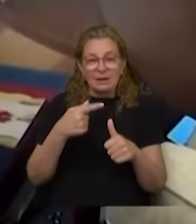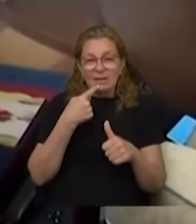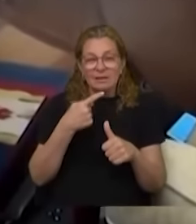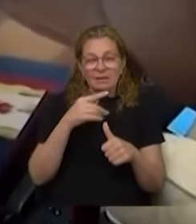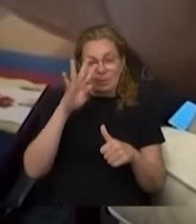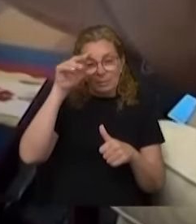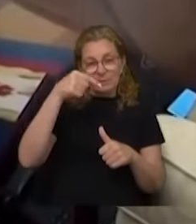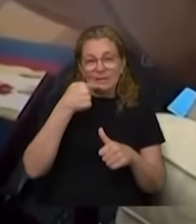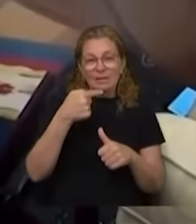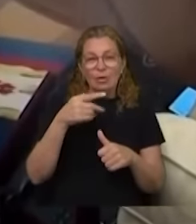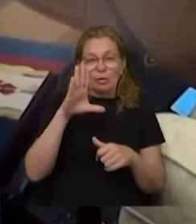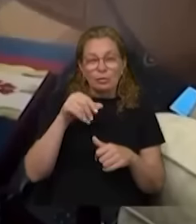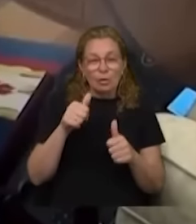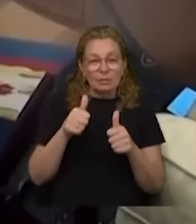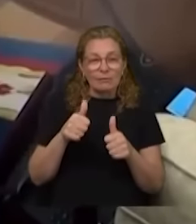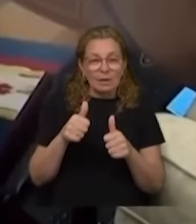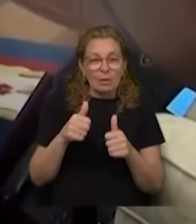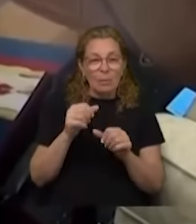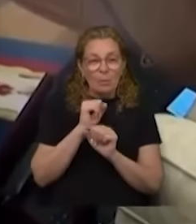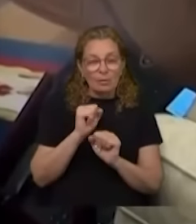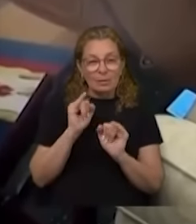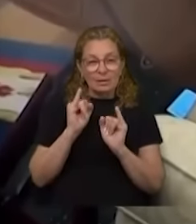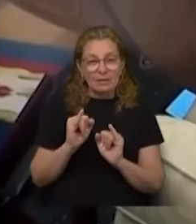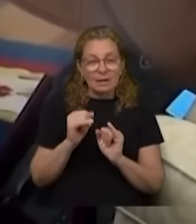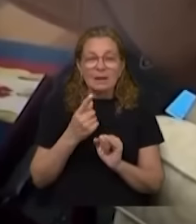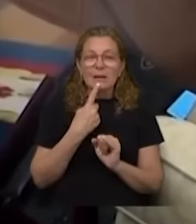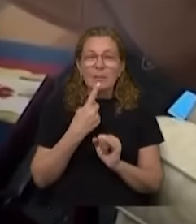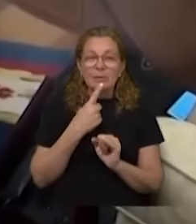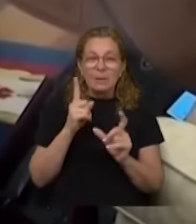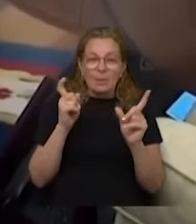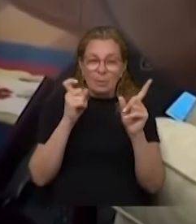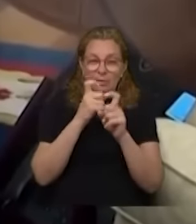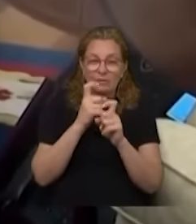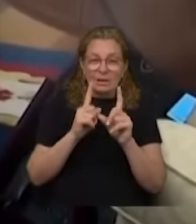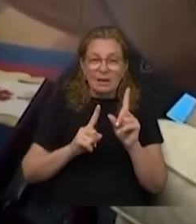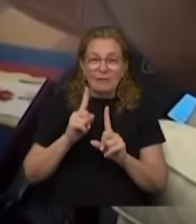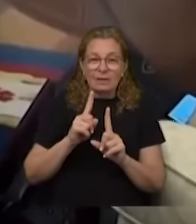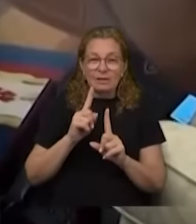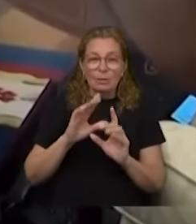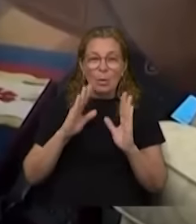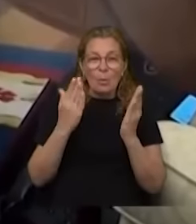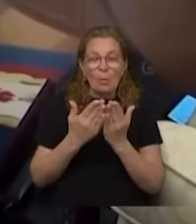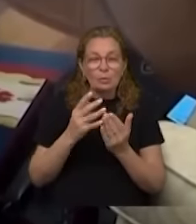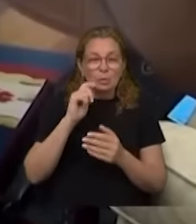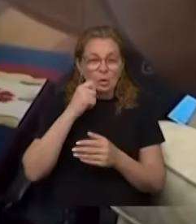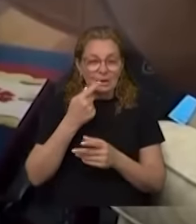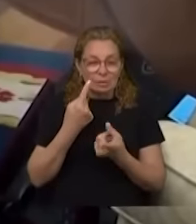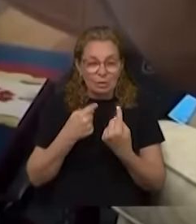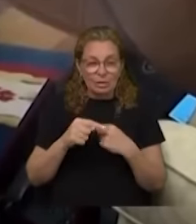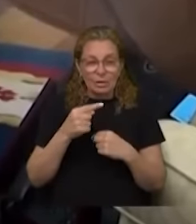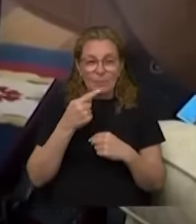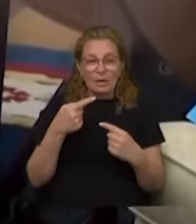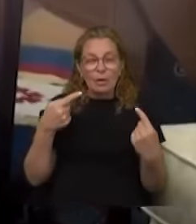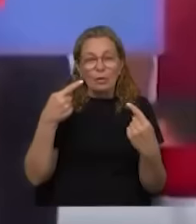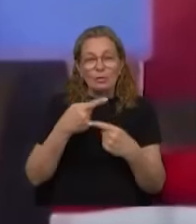electo le manifestó que todo irá tan bien como sea posible y que la política es dura y en muchos casos no es un mundo agradable señalando que por lo